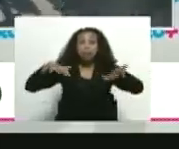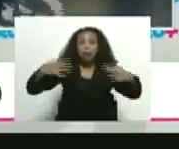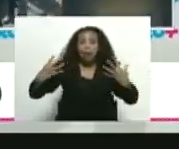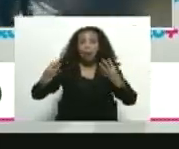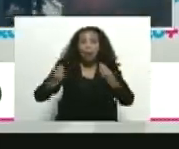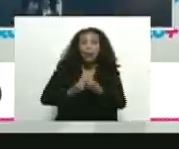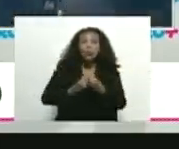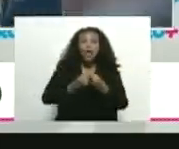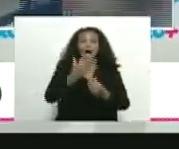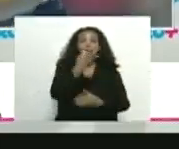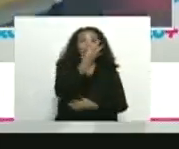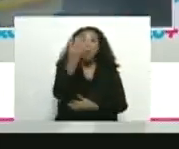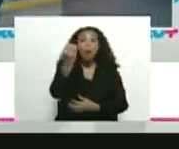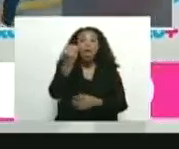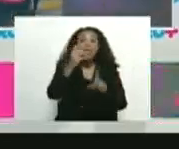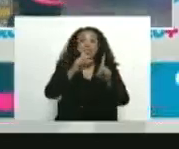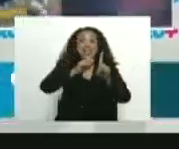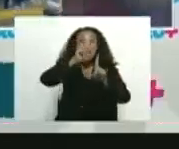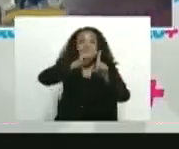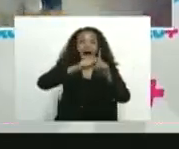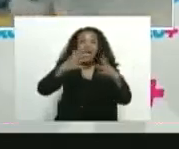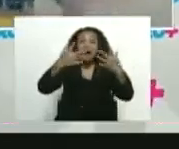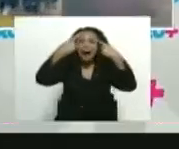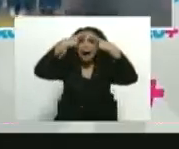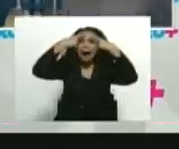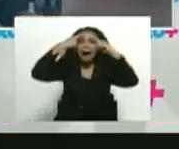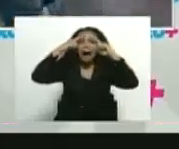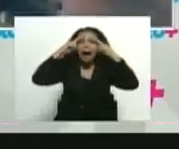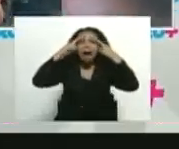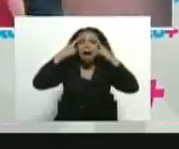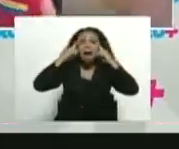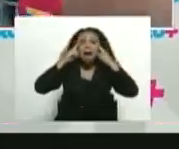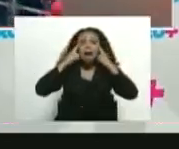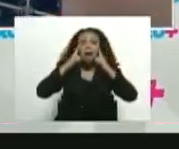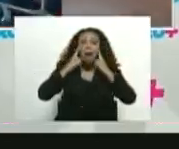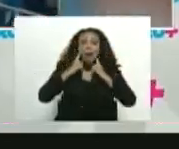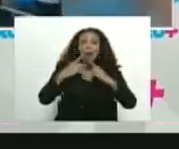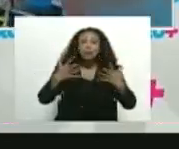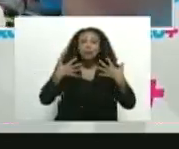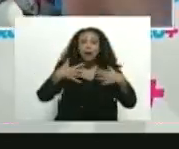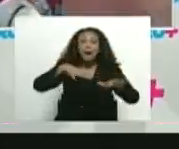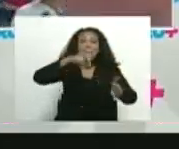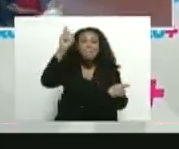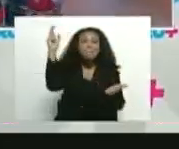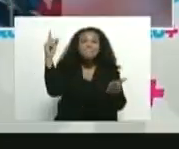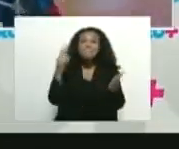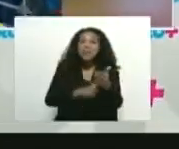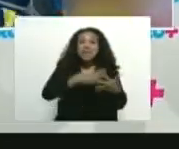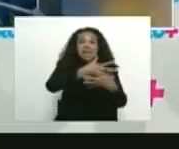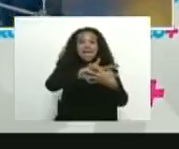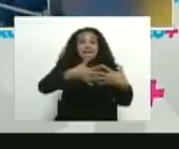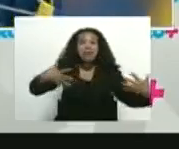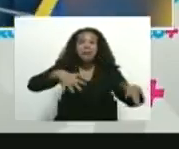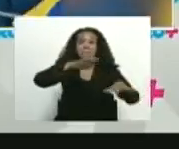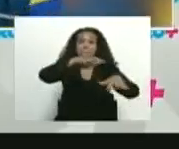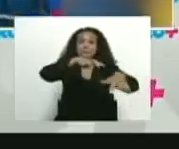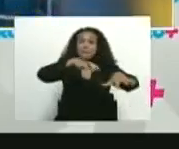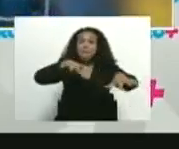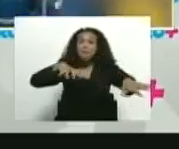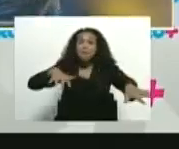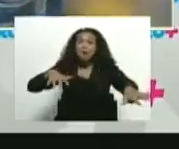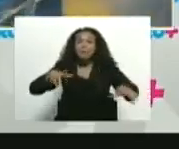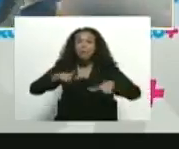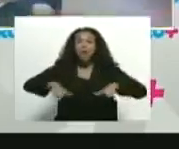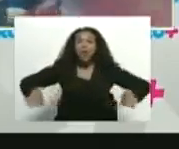A 40 grados estaba el calor en Maracaibo. Y eran miles de personas que llegaron caminando al paseo